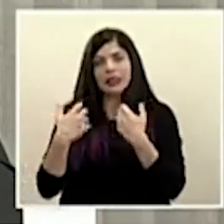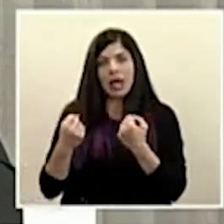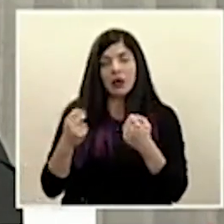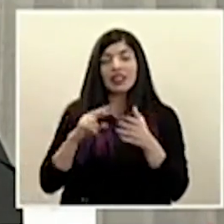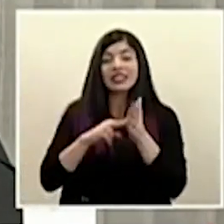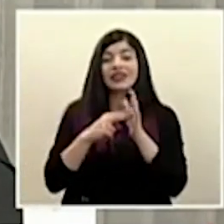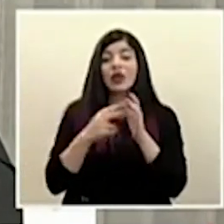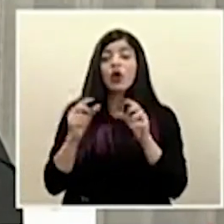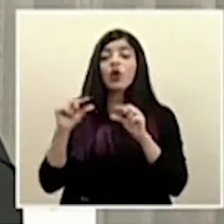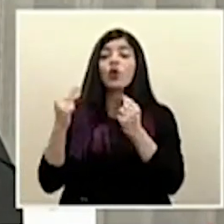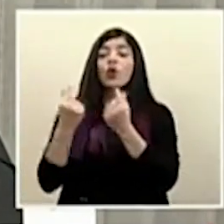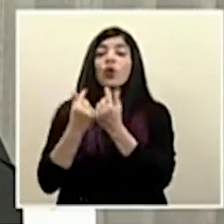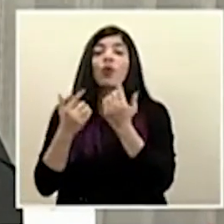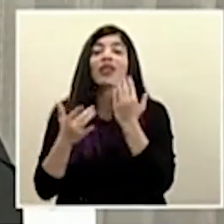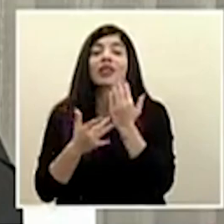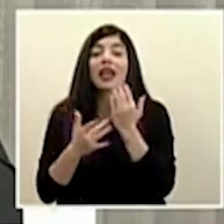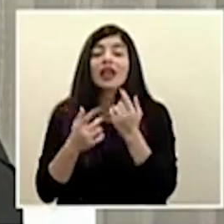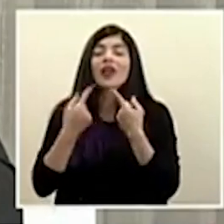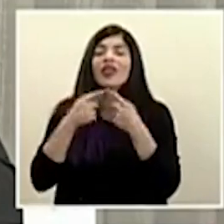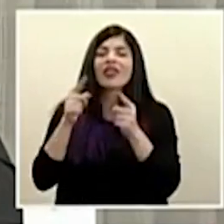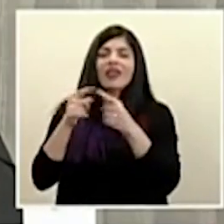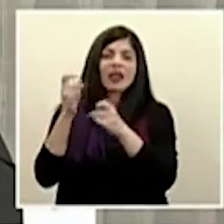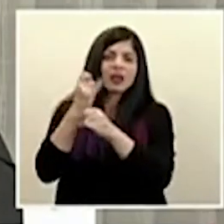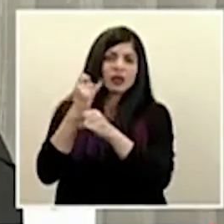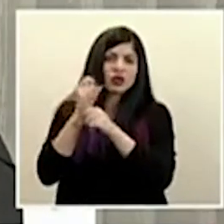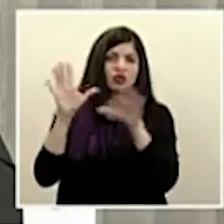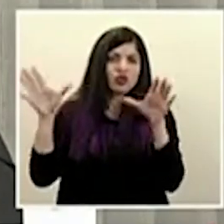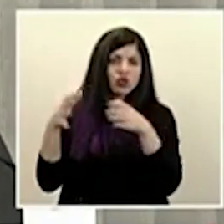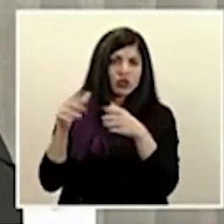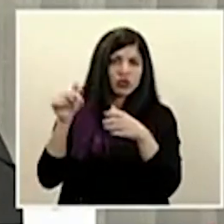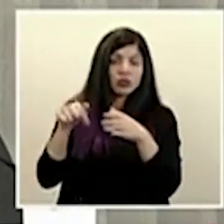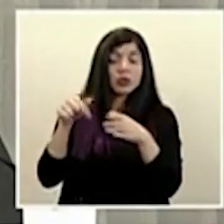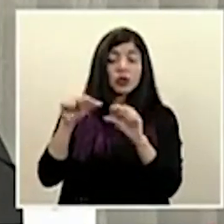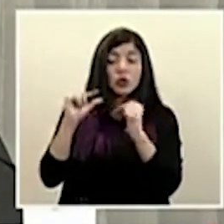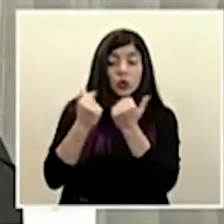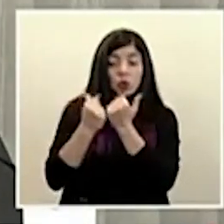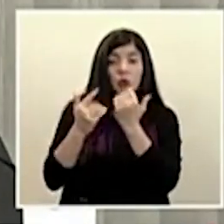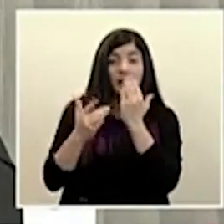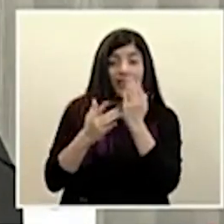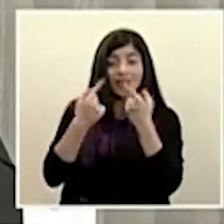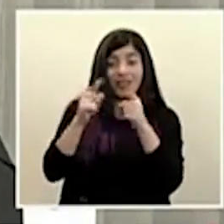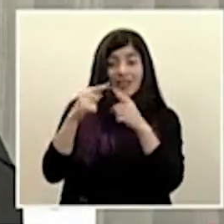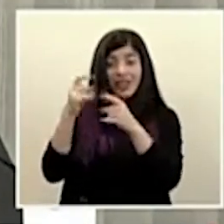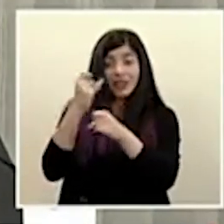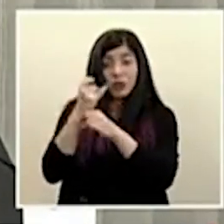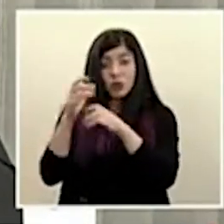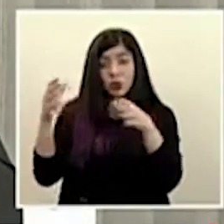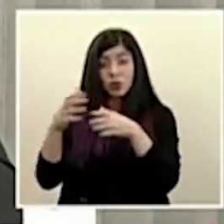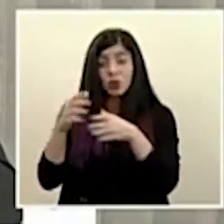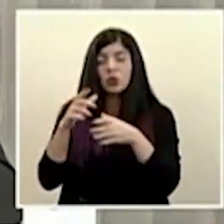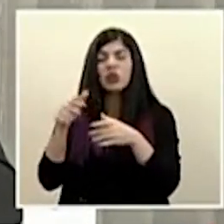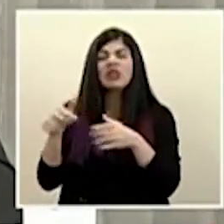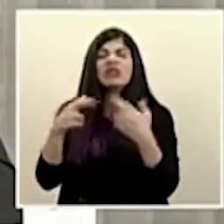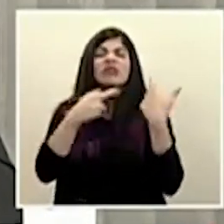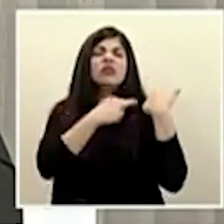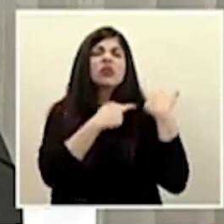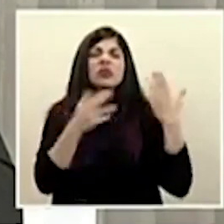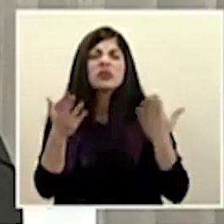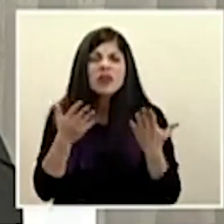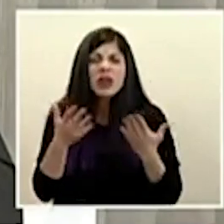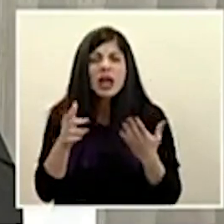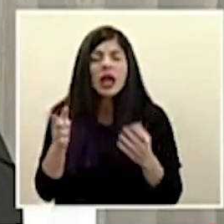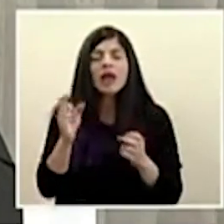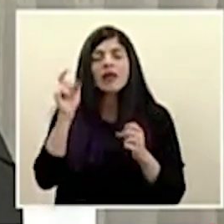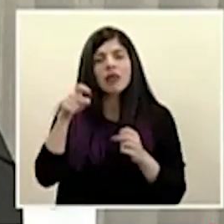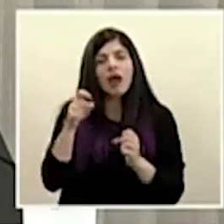es un grupo técnico interinstitucional. Y este grupo técnico interinstitucional tiene a su cargo el generar